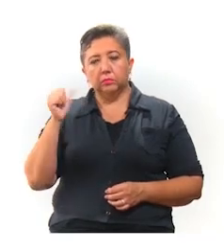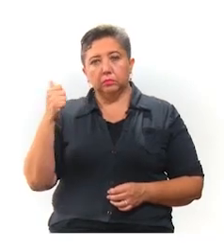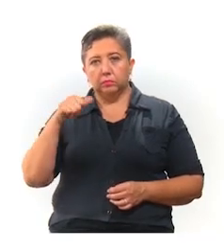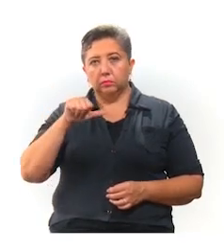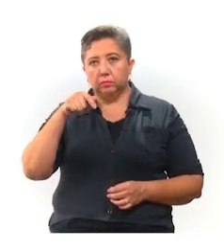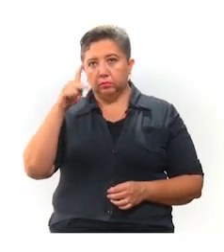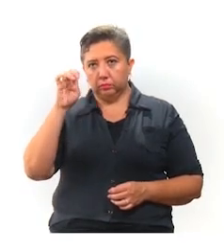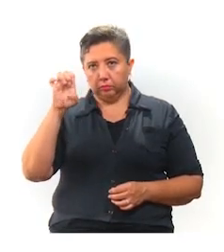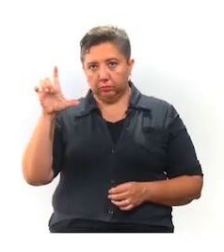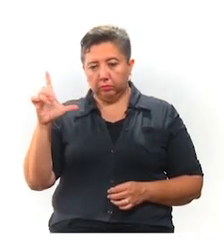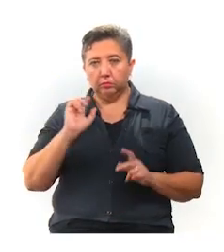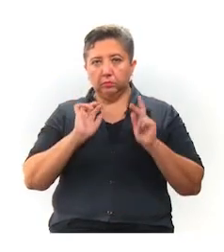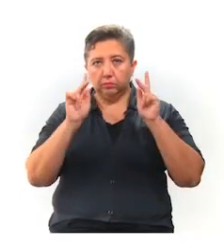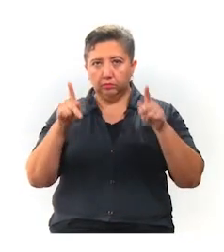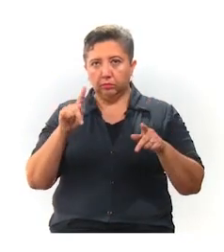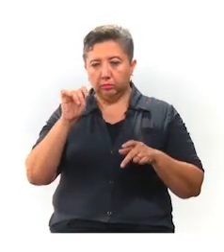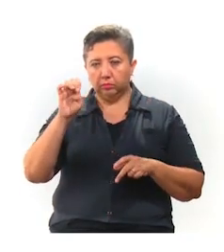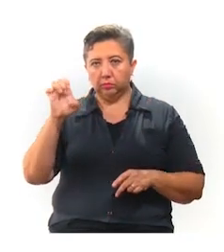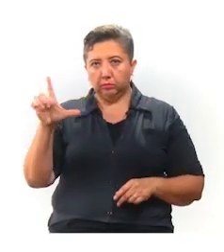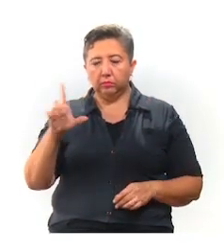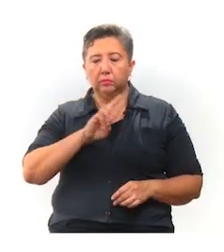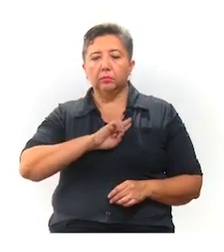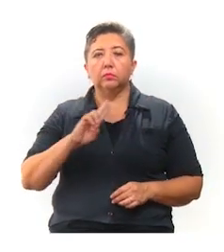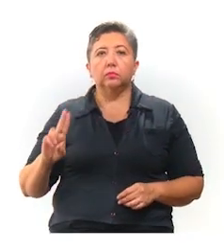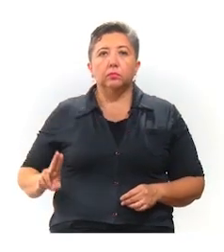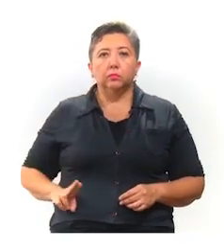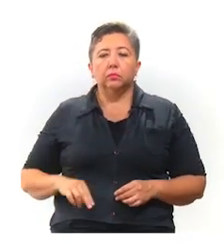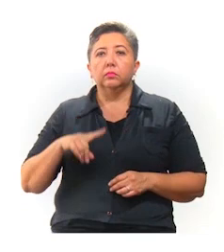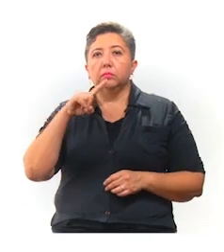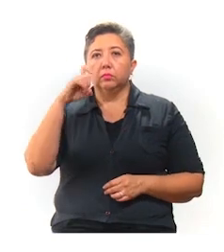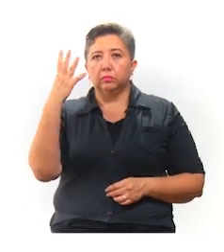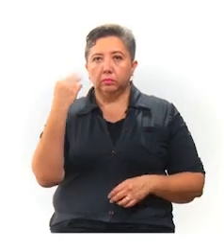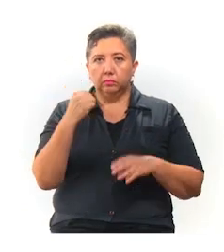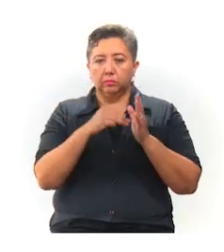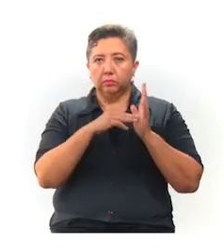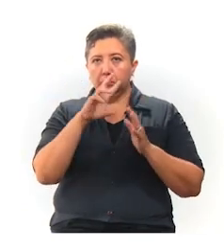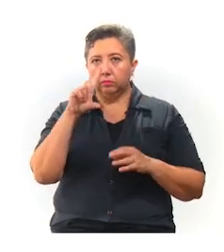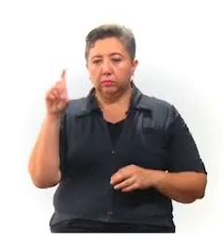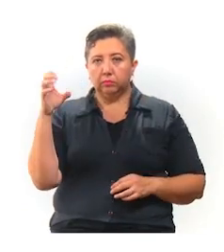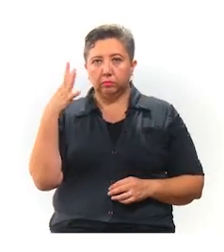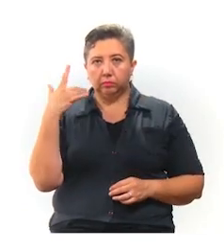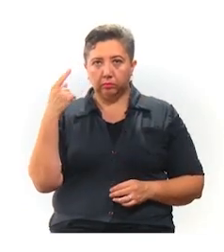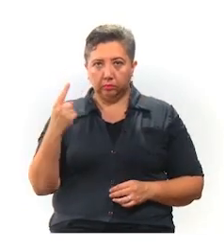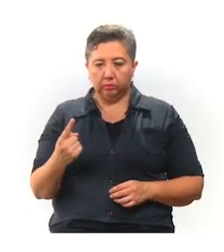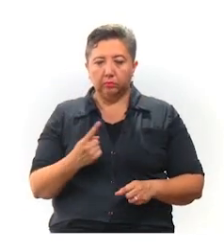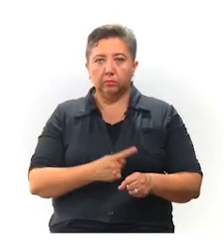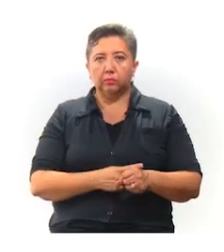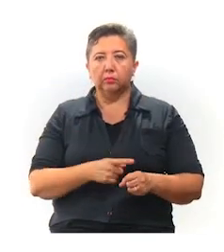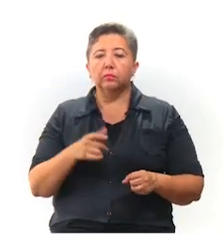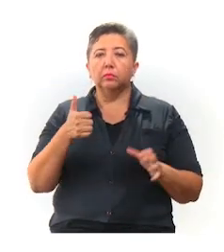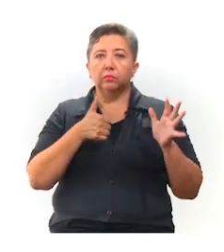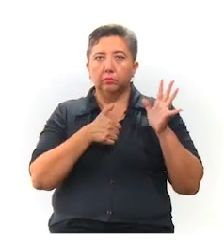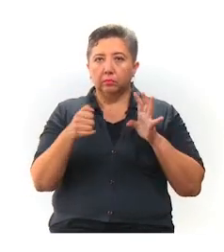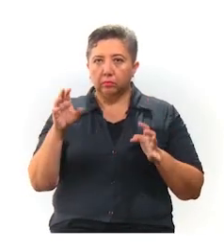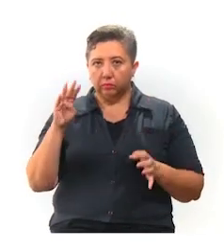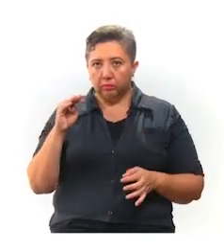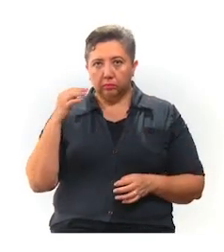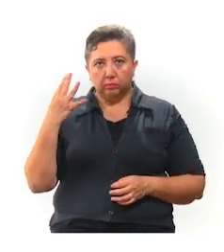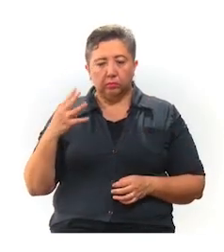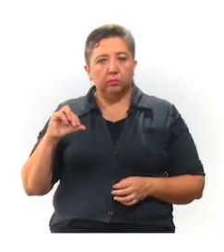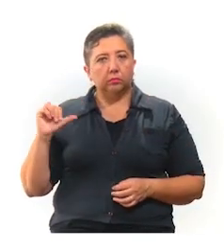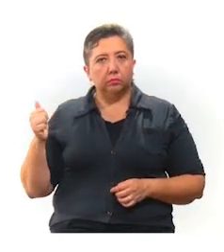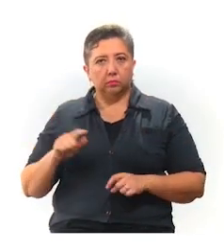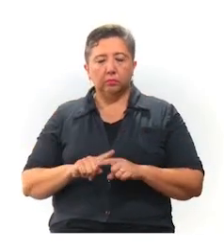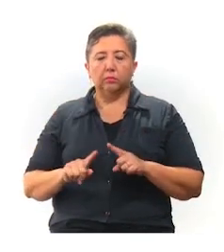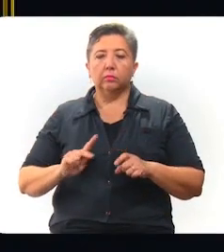Aquil, Junucma, Progreso, Ticul y Humán. De los 109.151 casos positivos, 694 son de otro